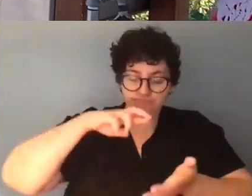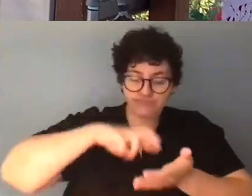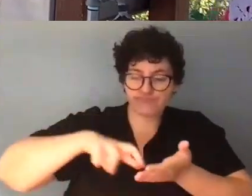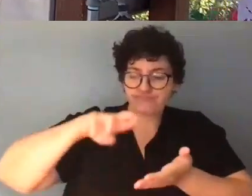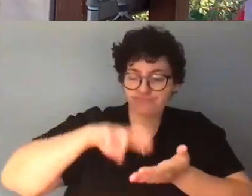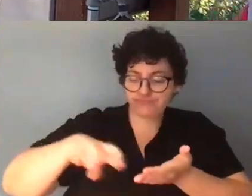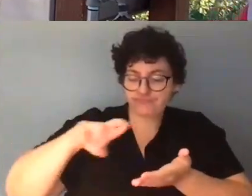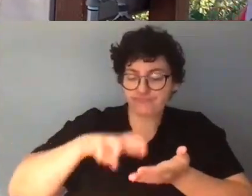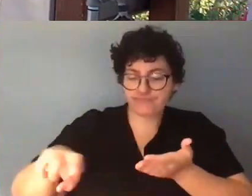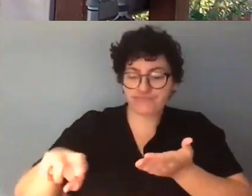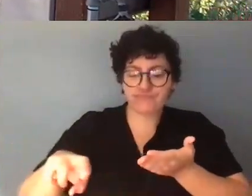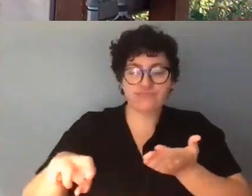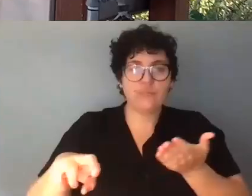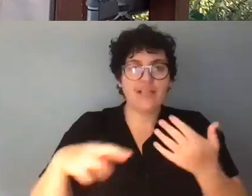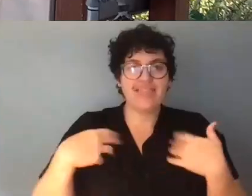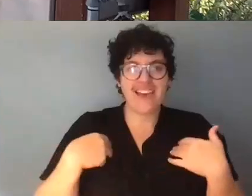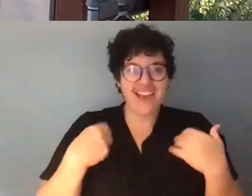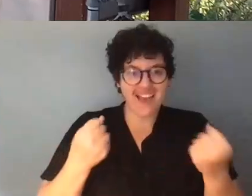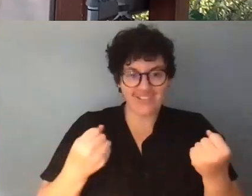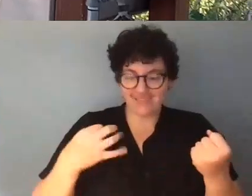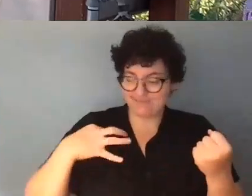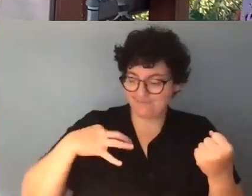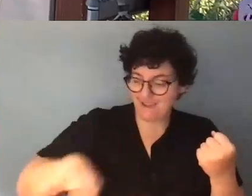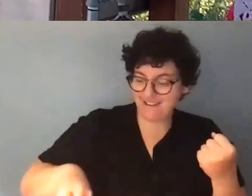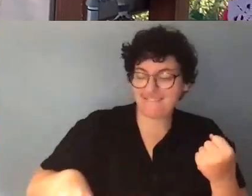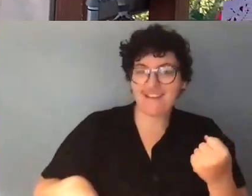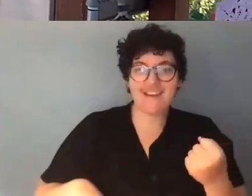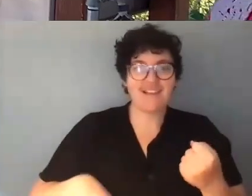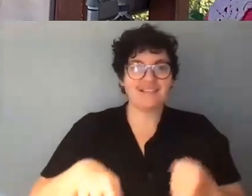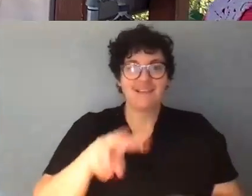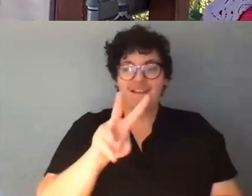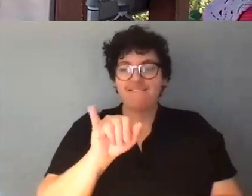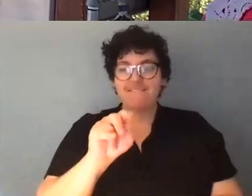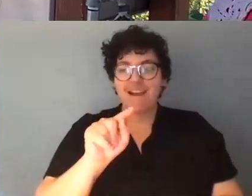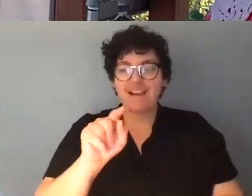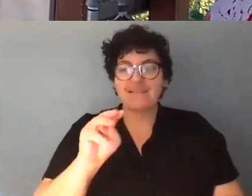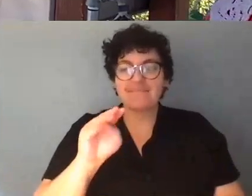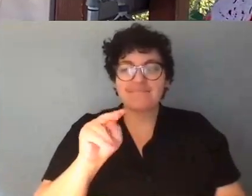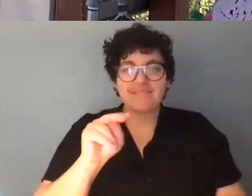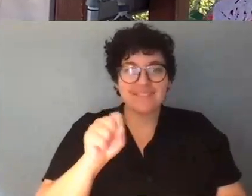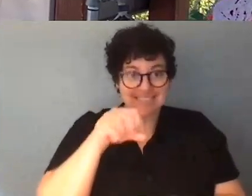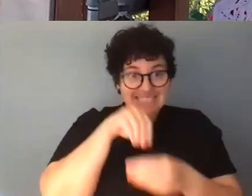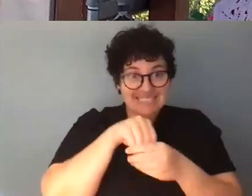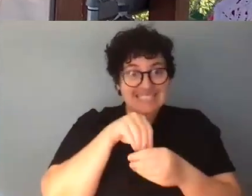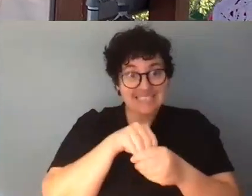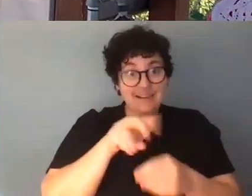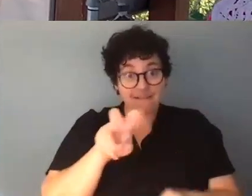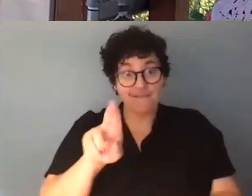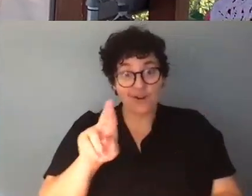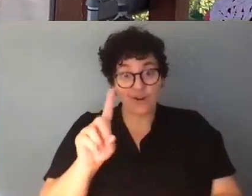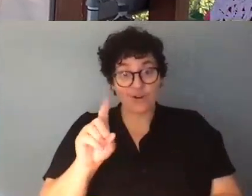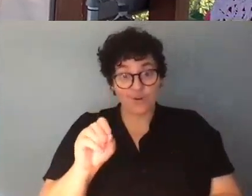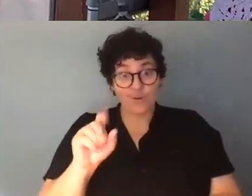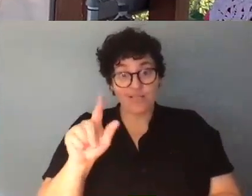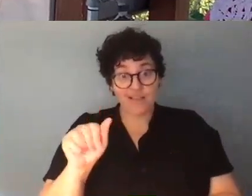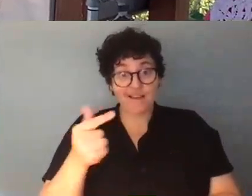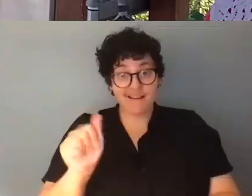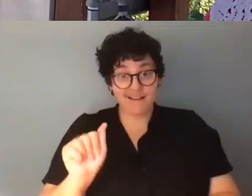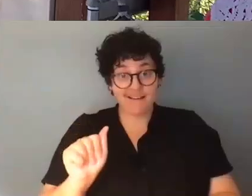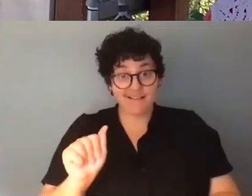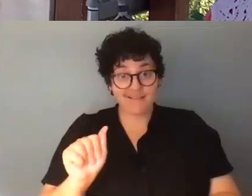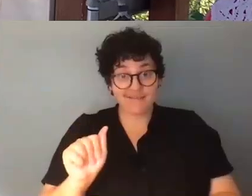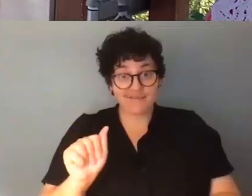Hay muchos estudios sobre los valores de minerales, nutrientes, vitaminas de